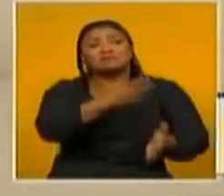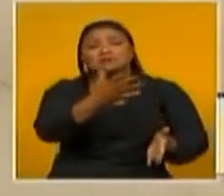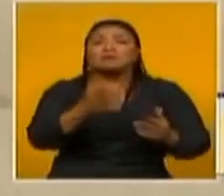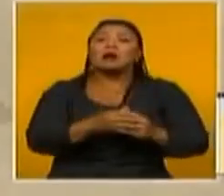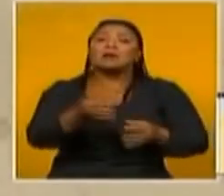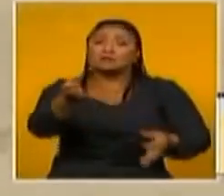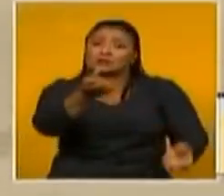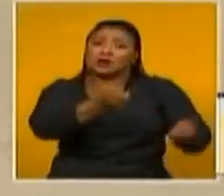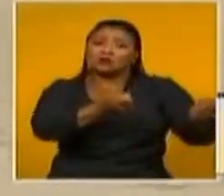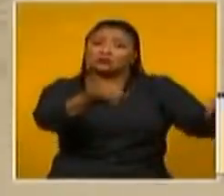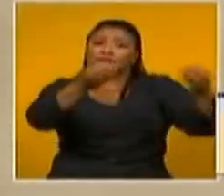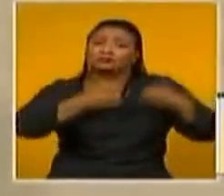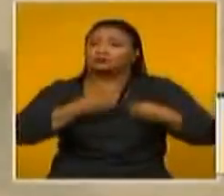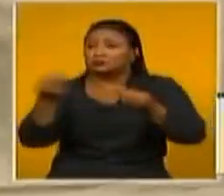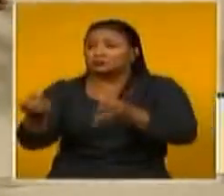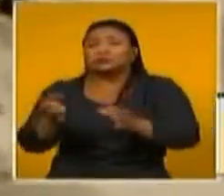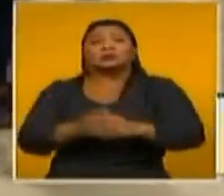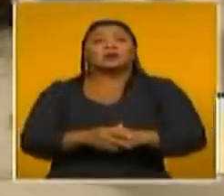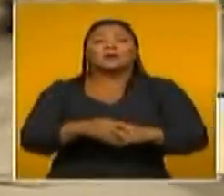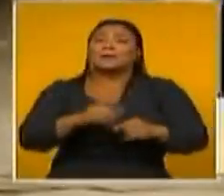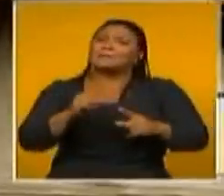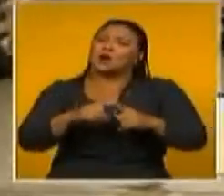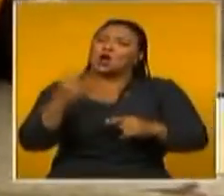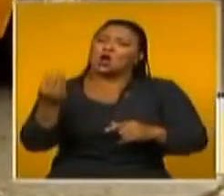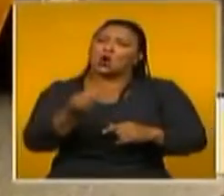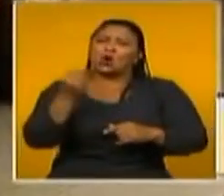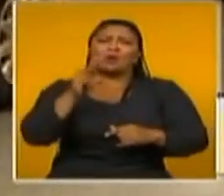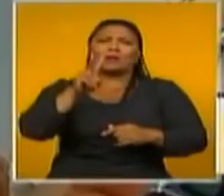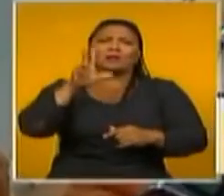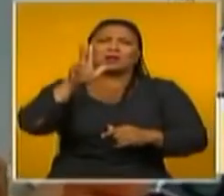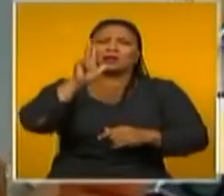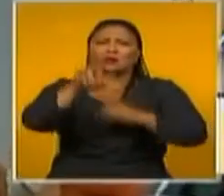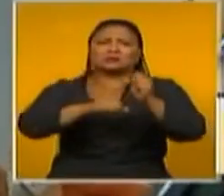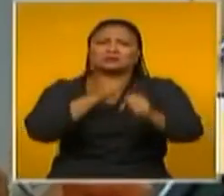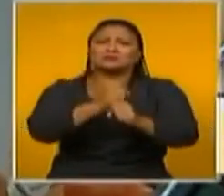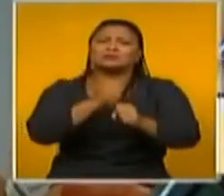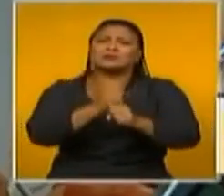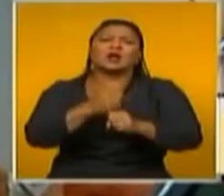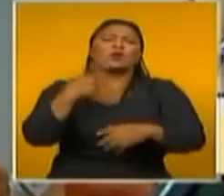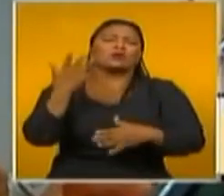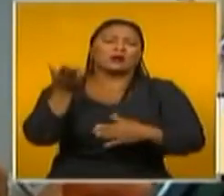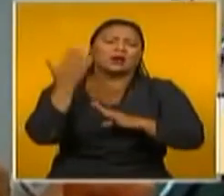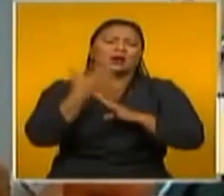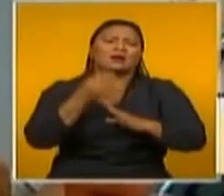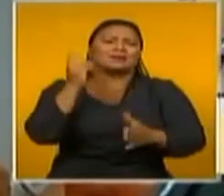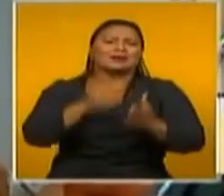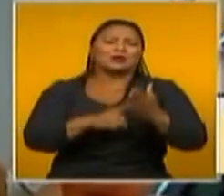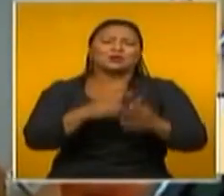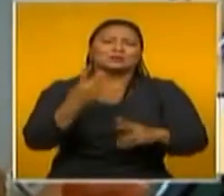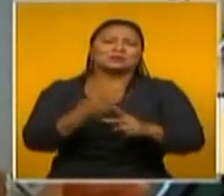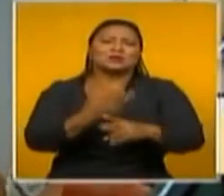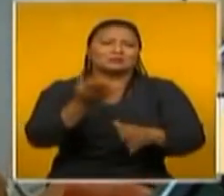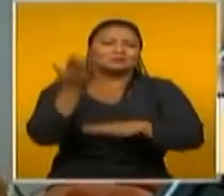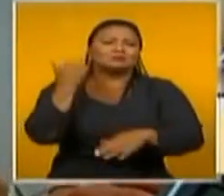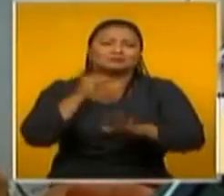que tiene 23 años de edad, el mismo que consta o tiene un antecedente, y del señor Santiago O., que